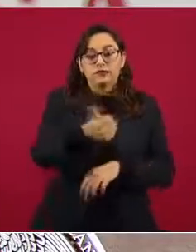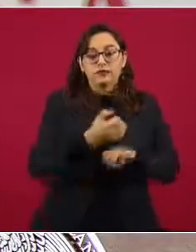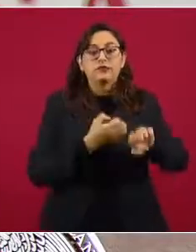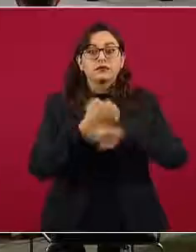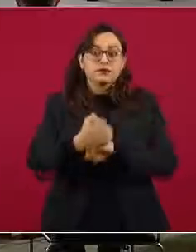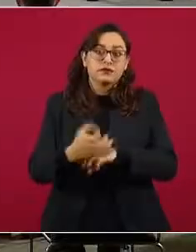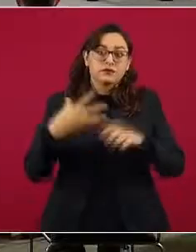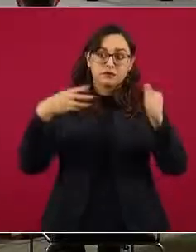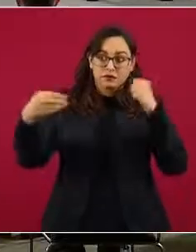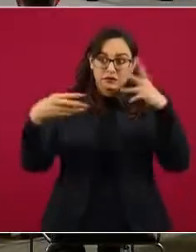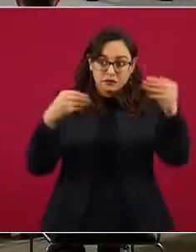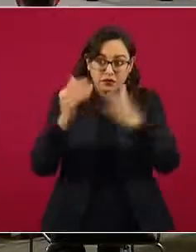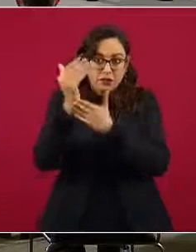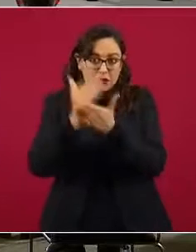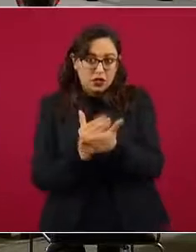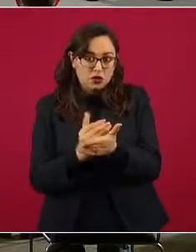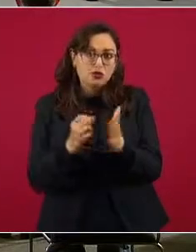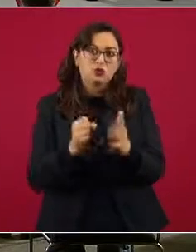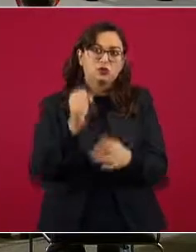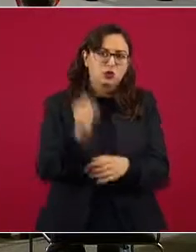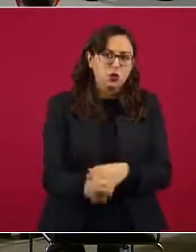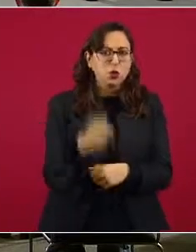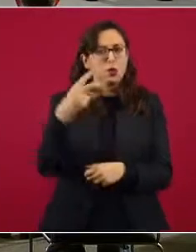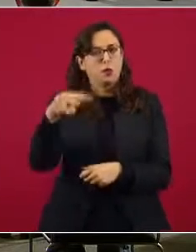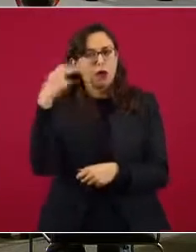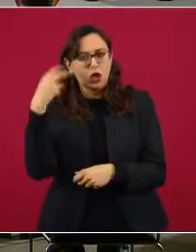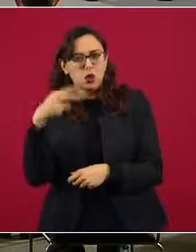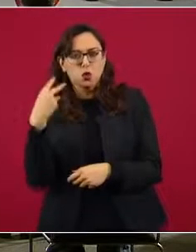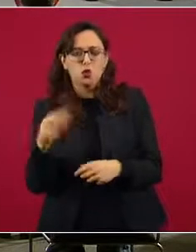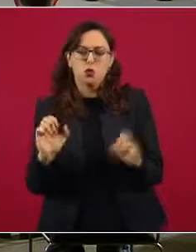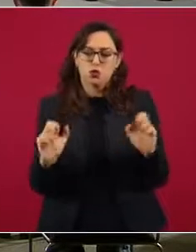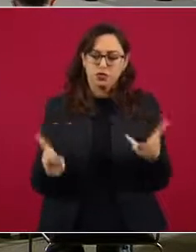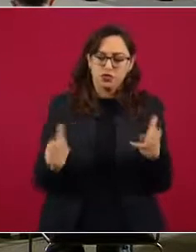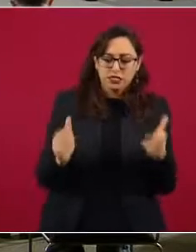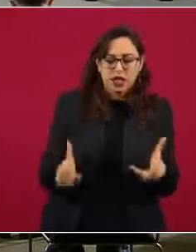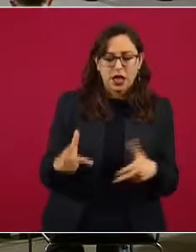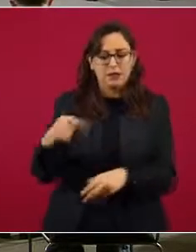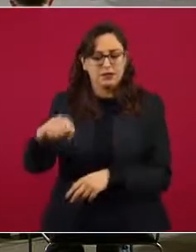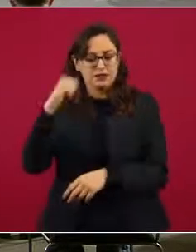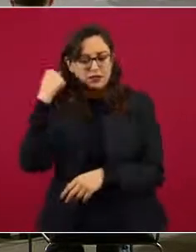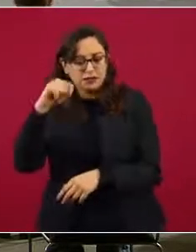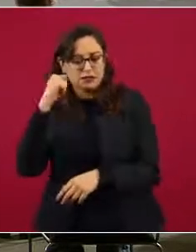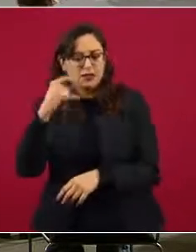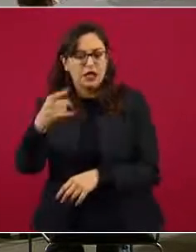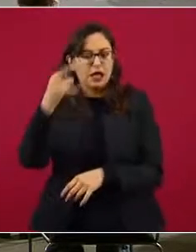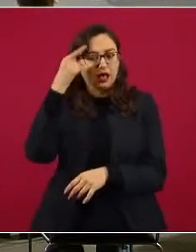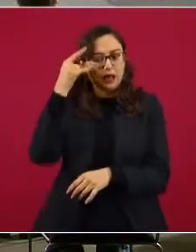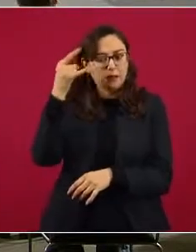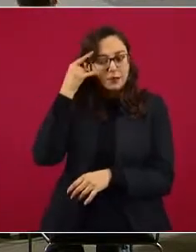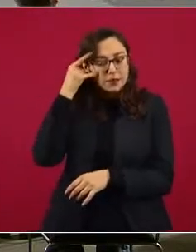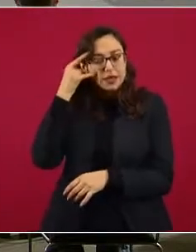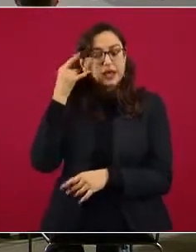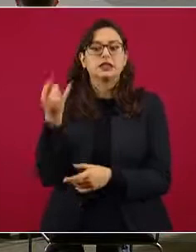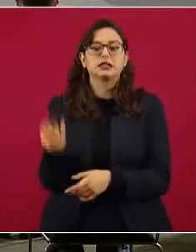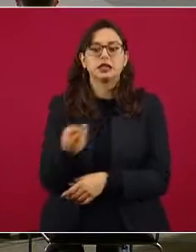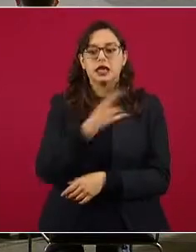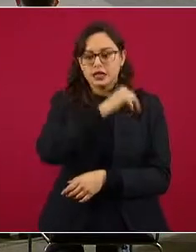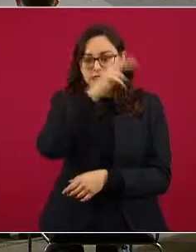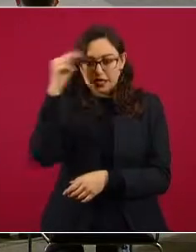principalmente del sur, Veracruz, Chiapas, Tabasco, Campeche, pero también hay gente de